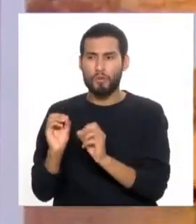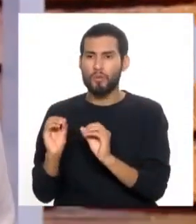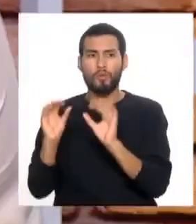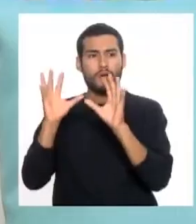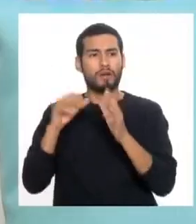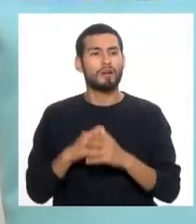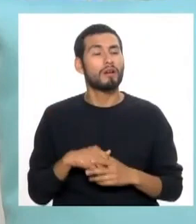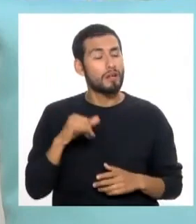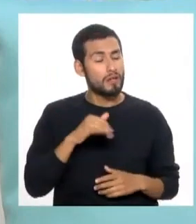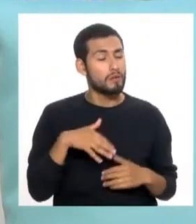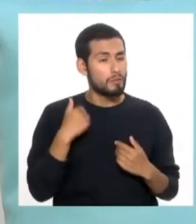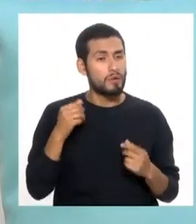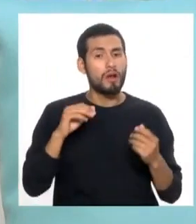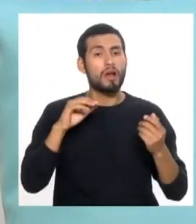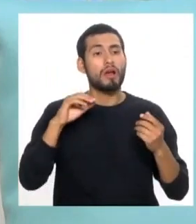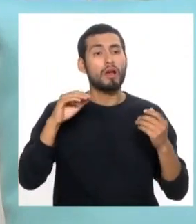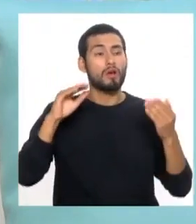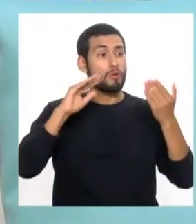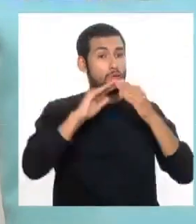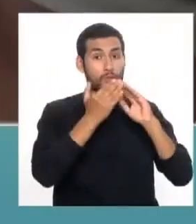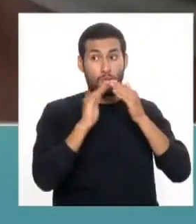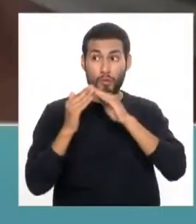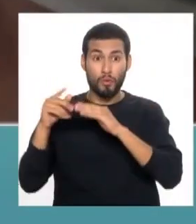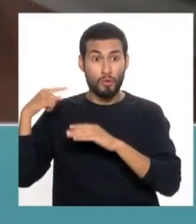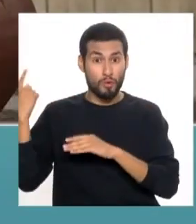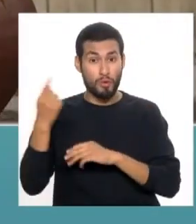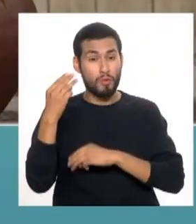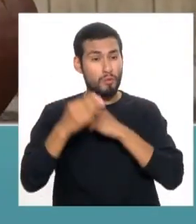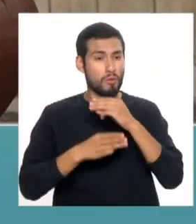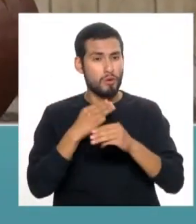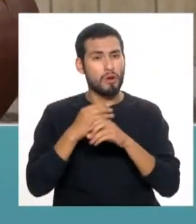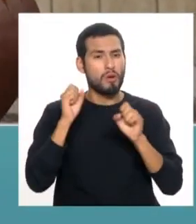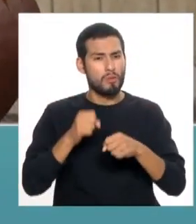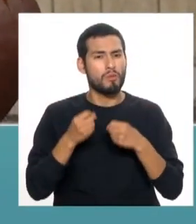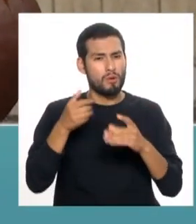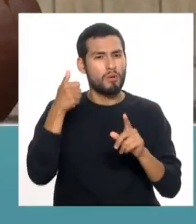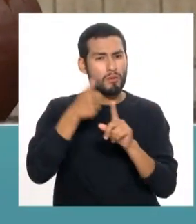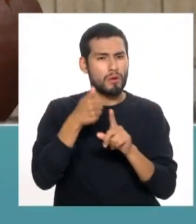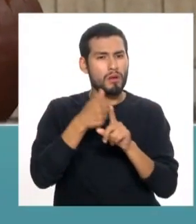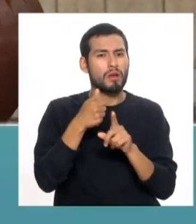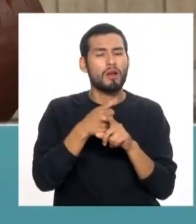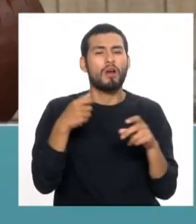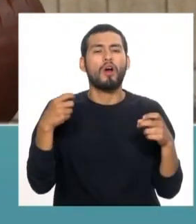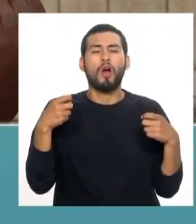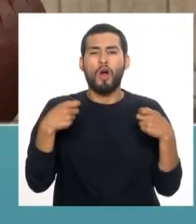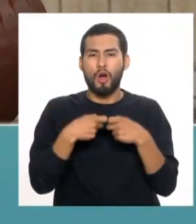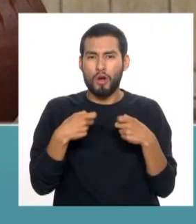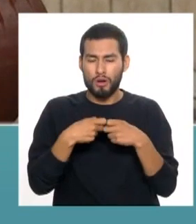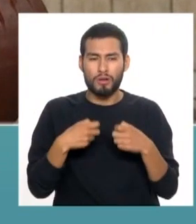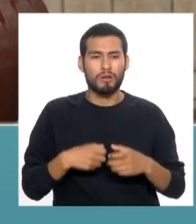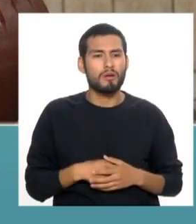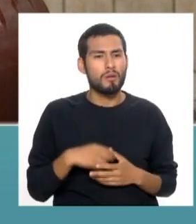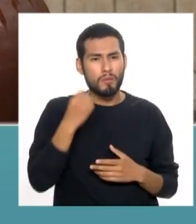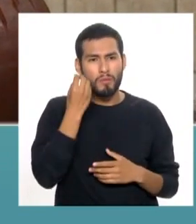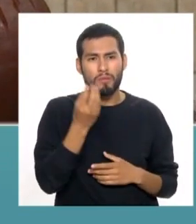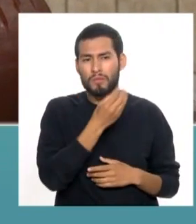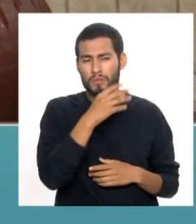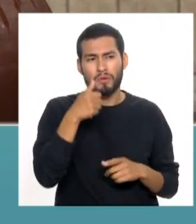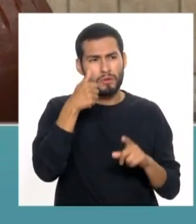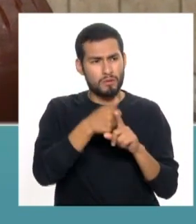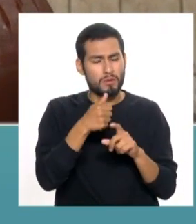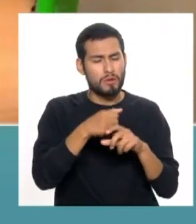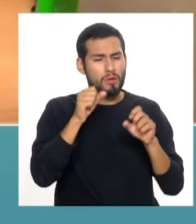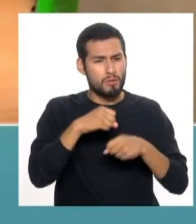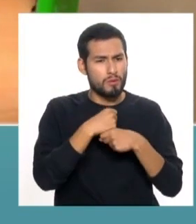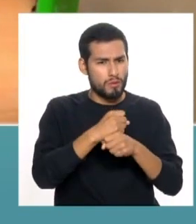es convertir ciudades, ¿no?, en el mundo que puedan generar su propia corriente. O sea, plantas que